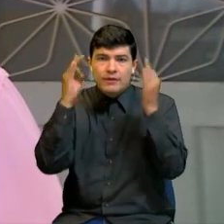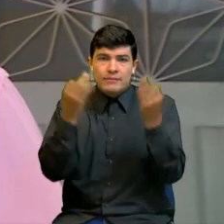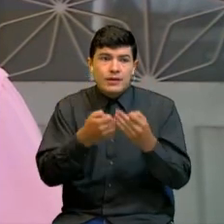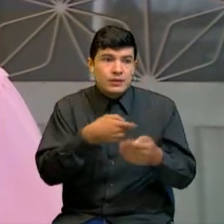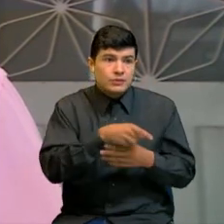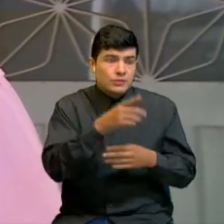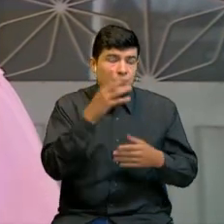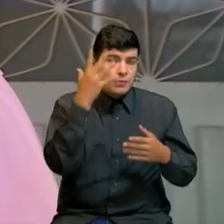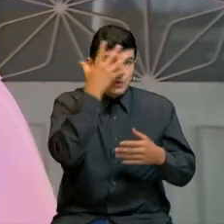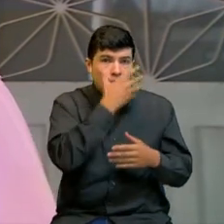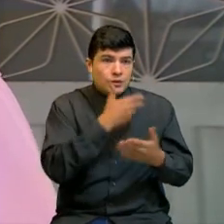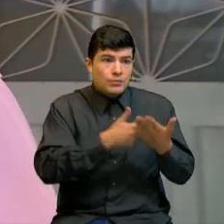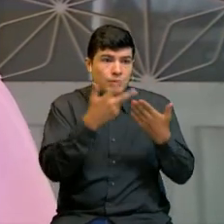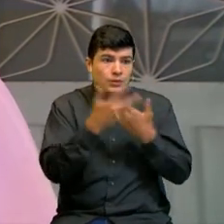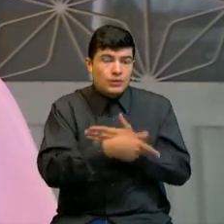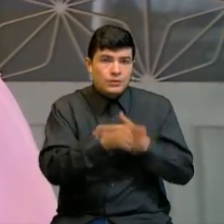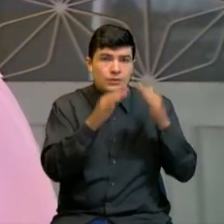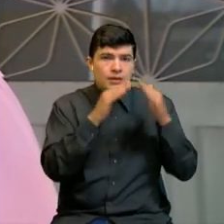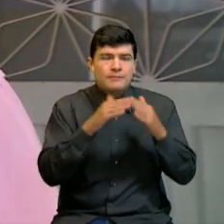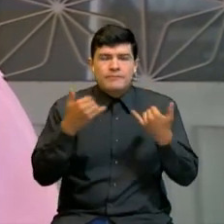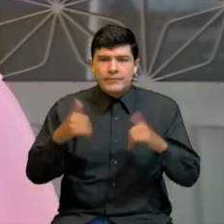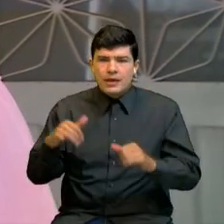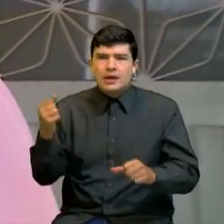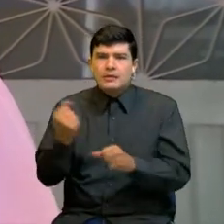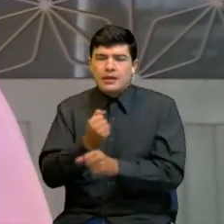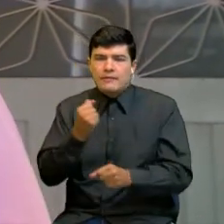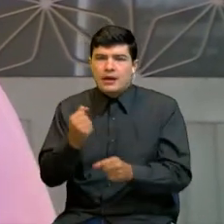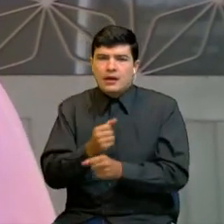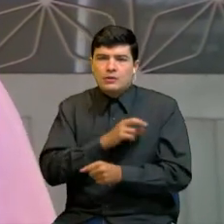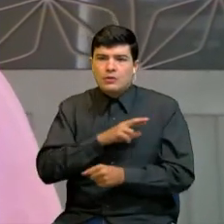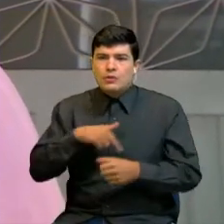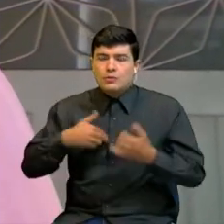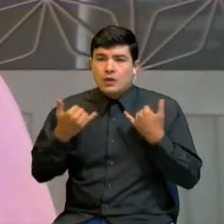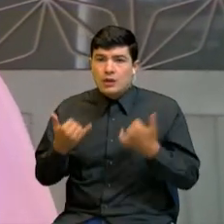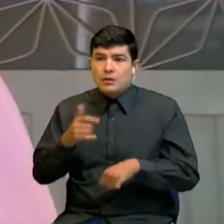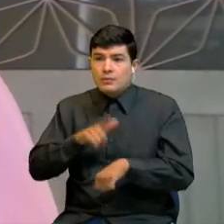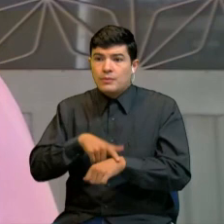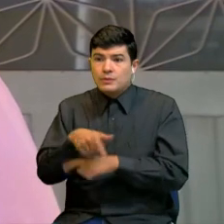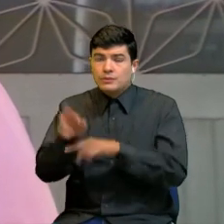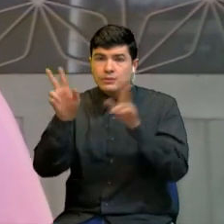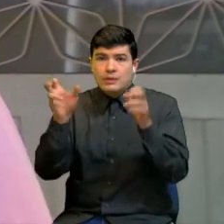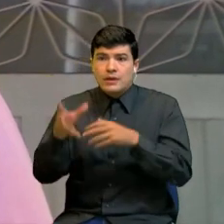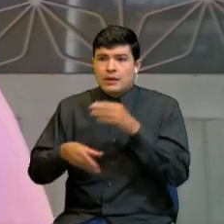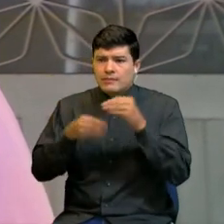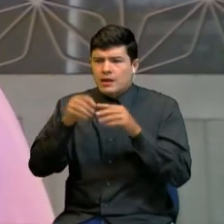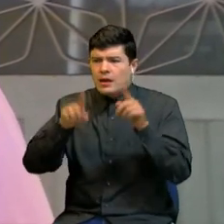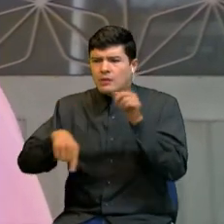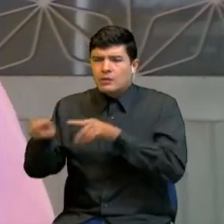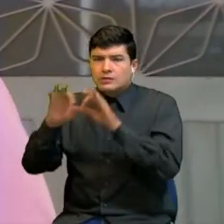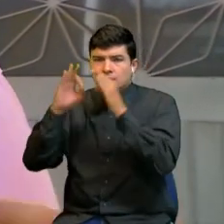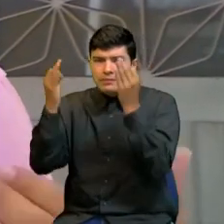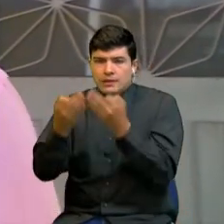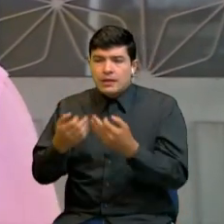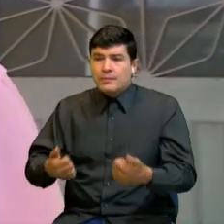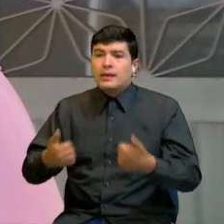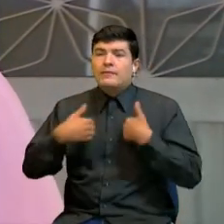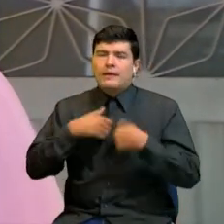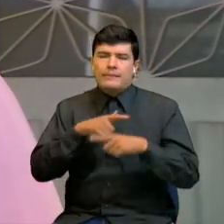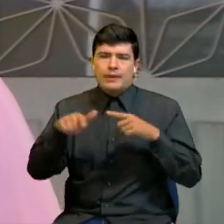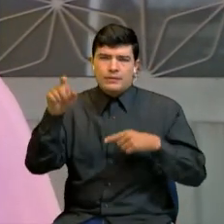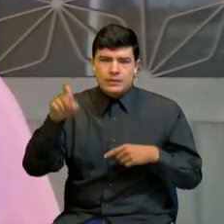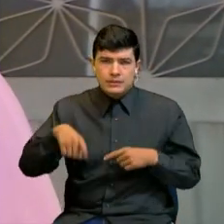muy bonito que es de vivienda, estamos trabajando ya desde este momento en eso. Ya tenemos algunas familias beneficiarias, pero necesitamos